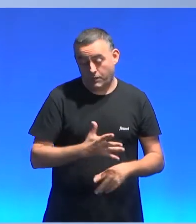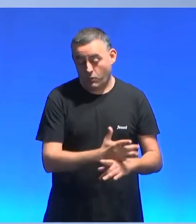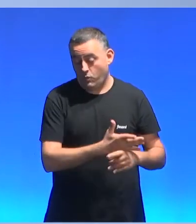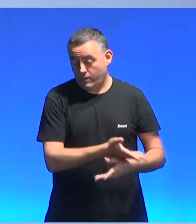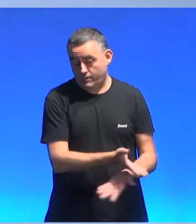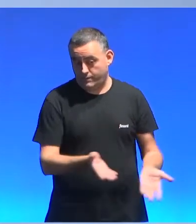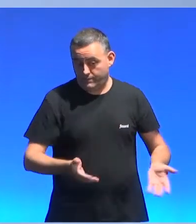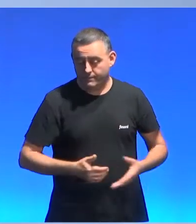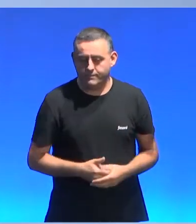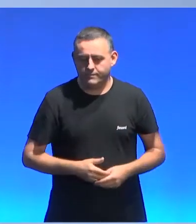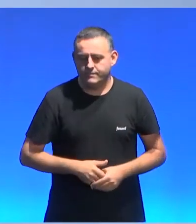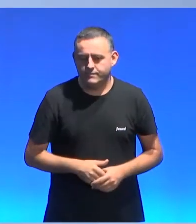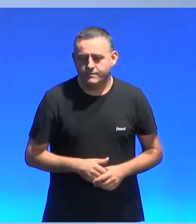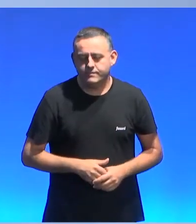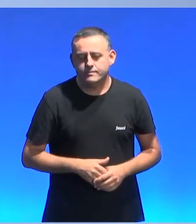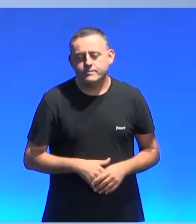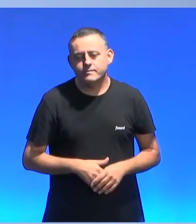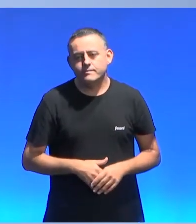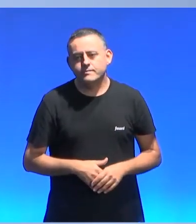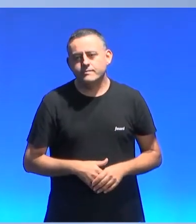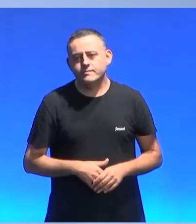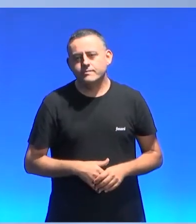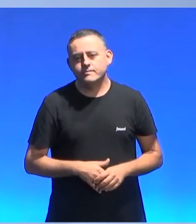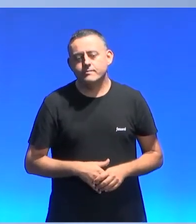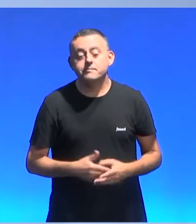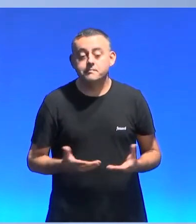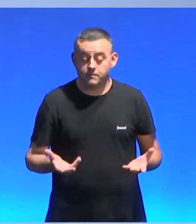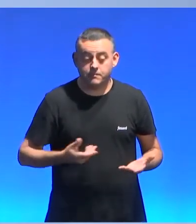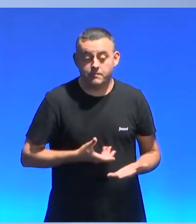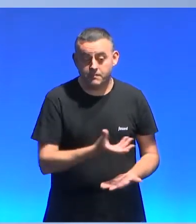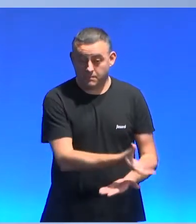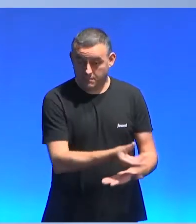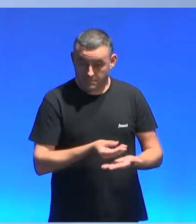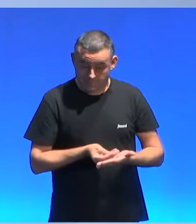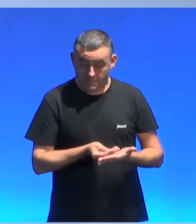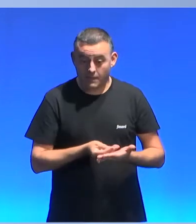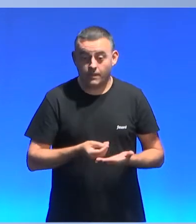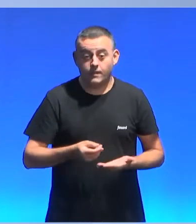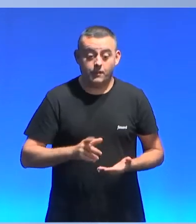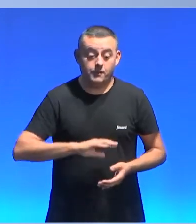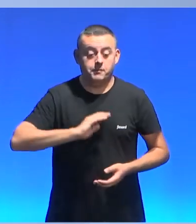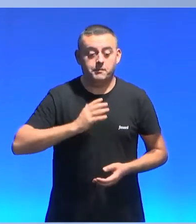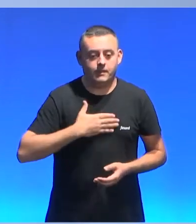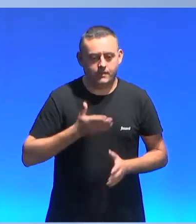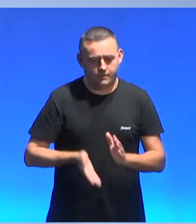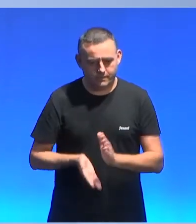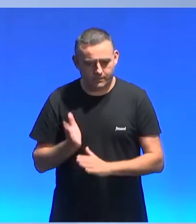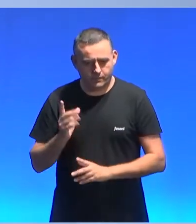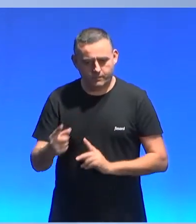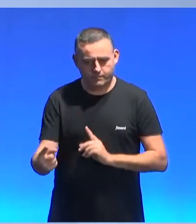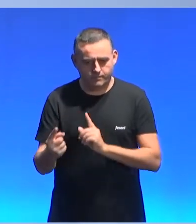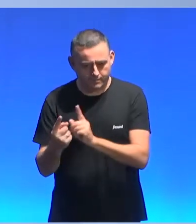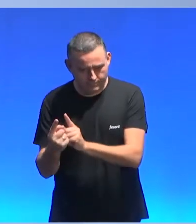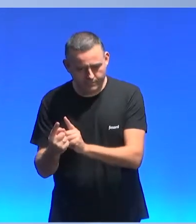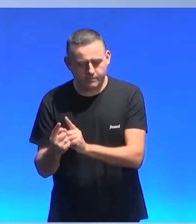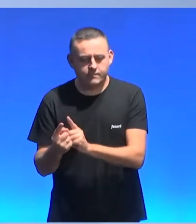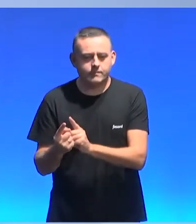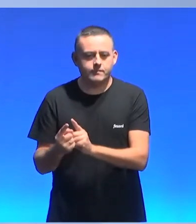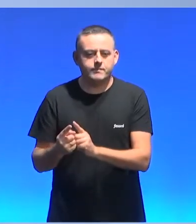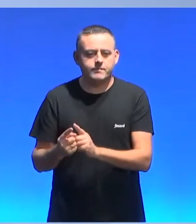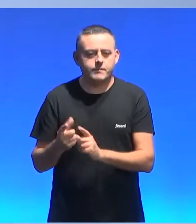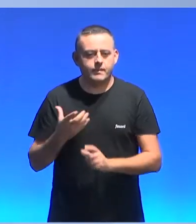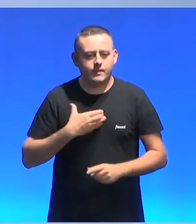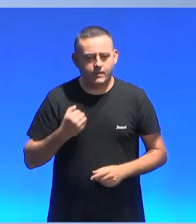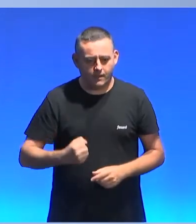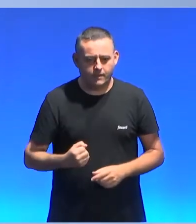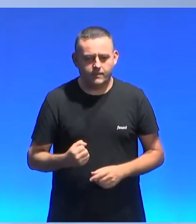quieren. Yo llevo esta propuesta el día después y los